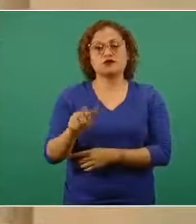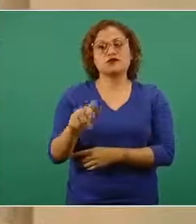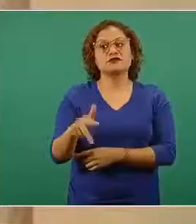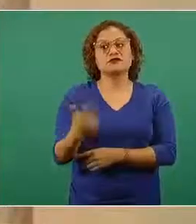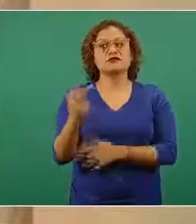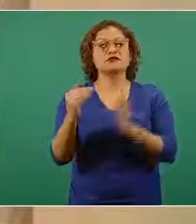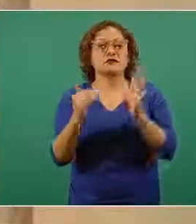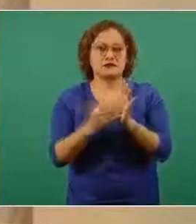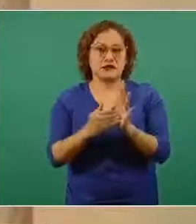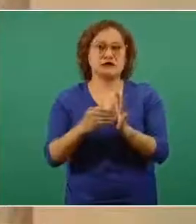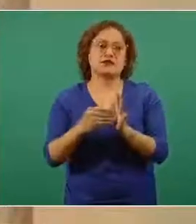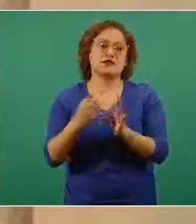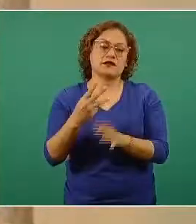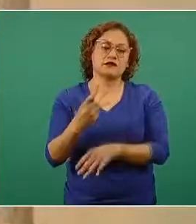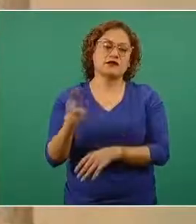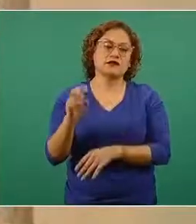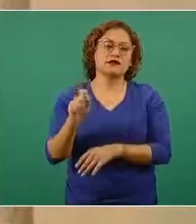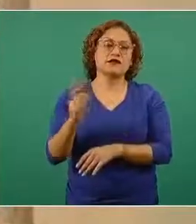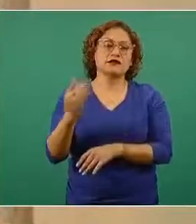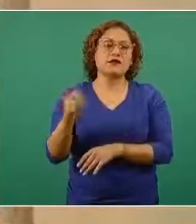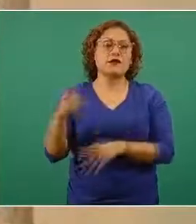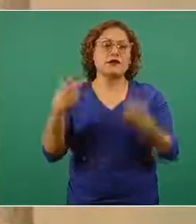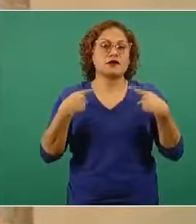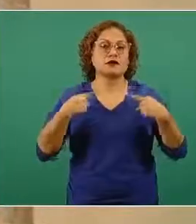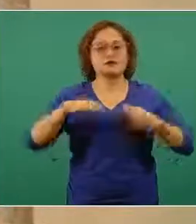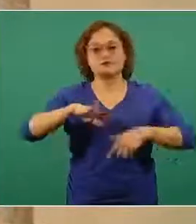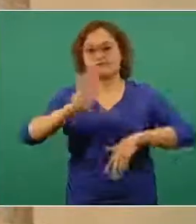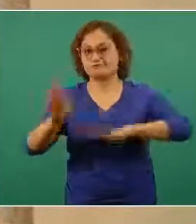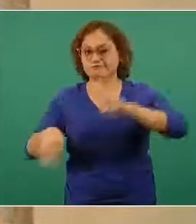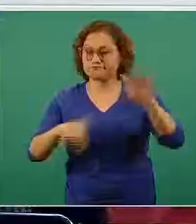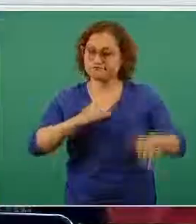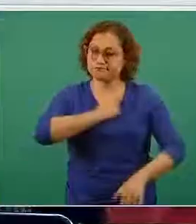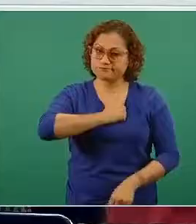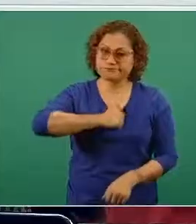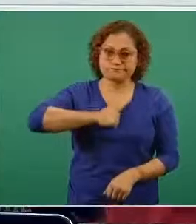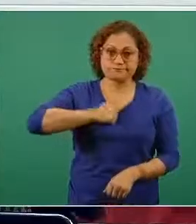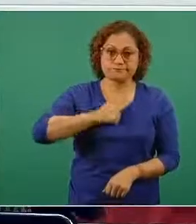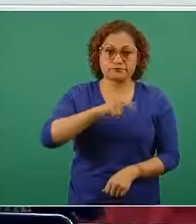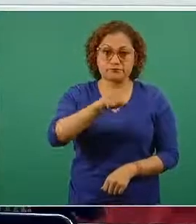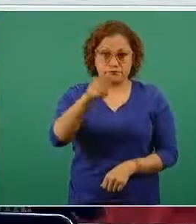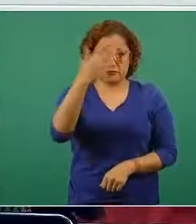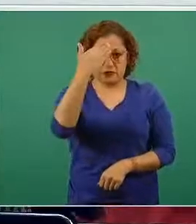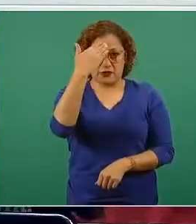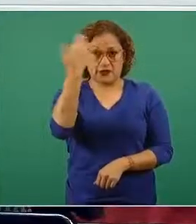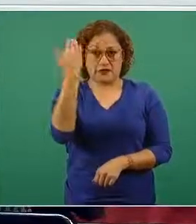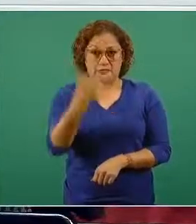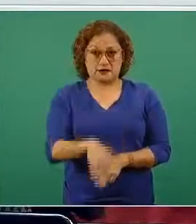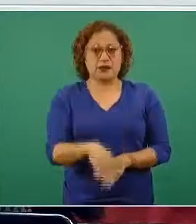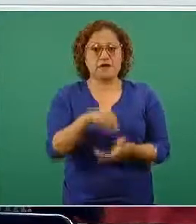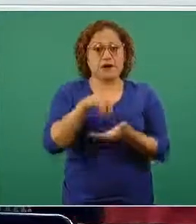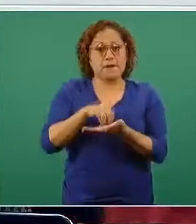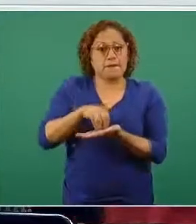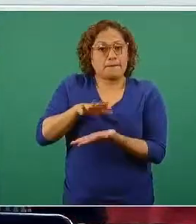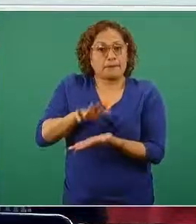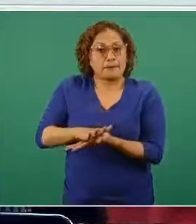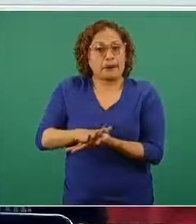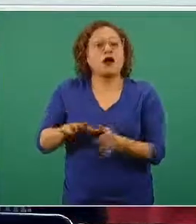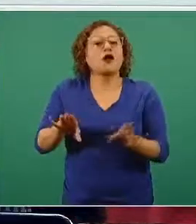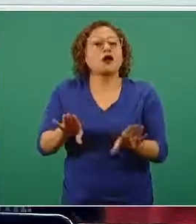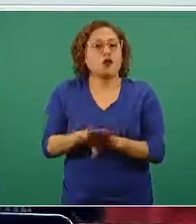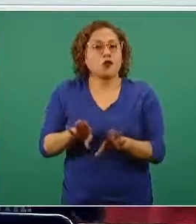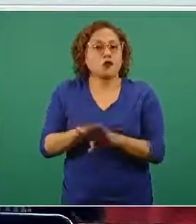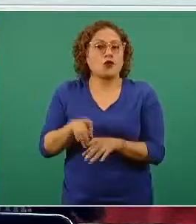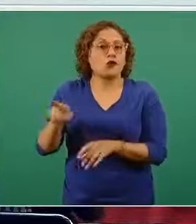212.339 lamentables defunciones que fueron confirmadas. Recordándoles que las formas de confirmar en este sistema de vigilancia epidemiológica y en